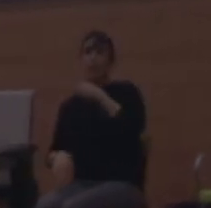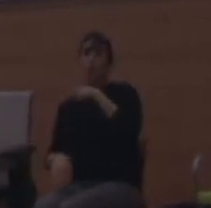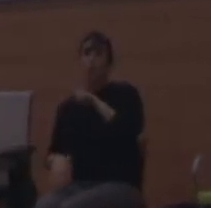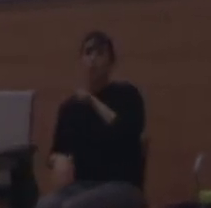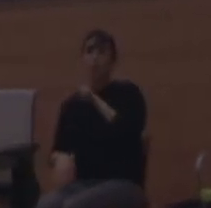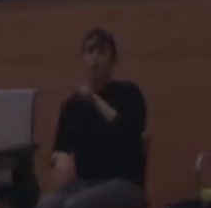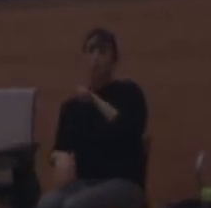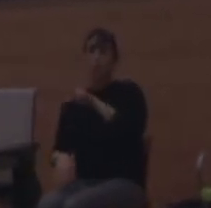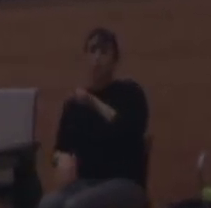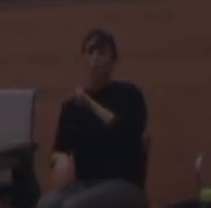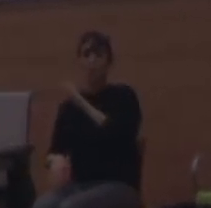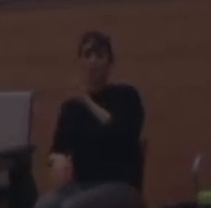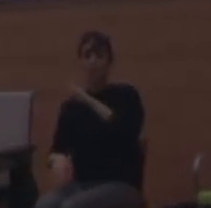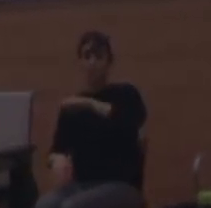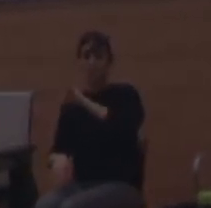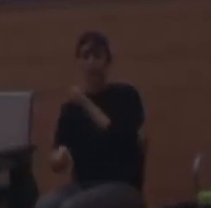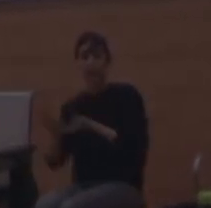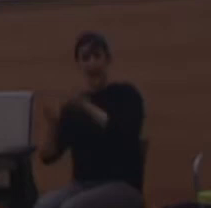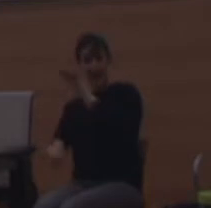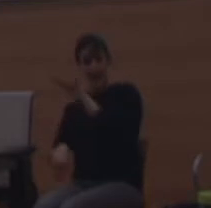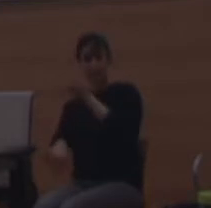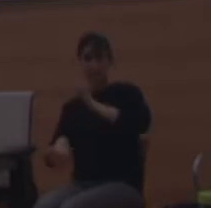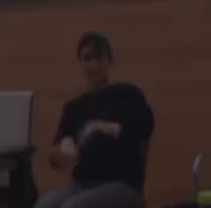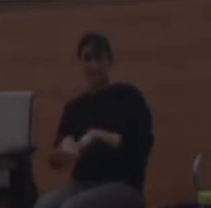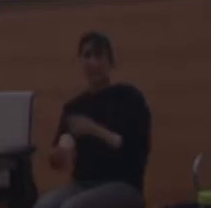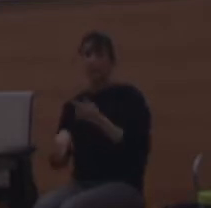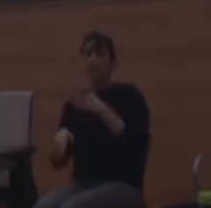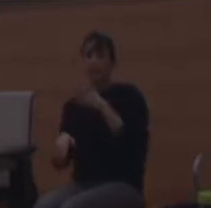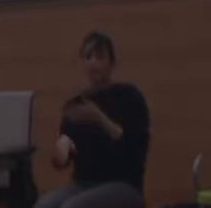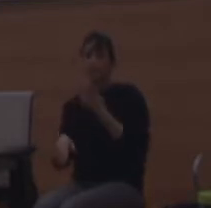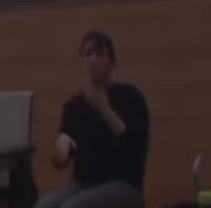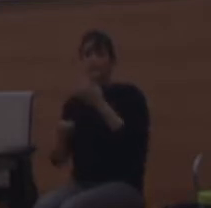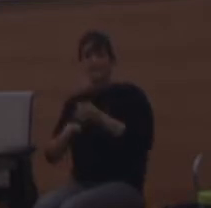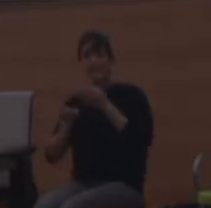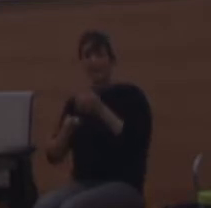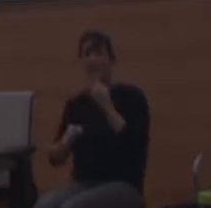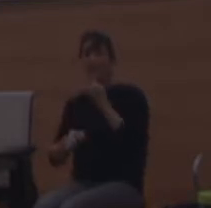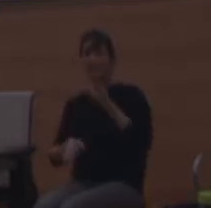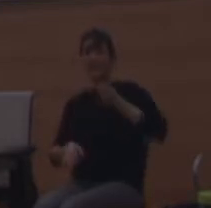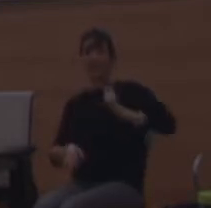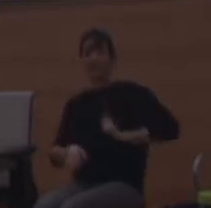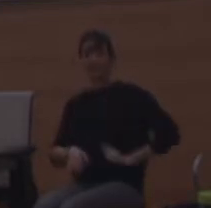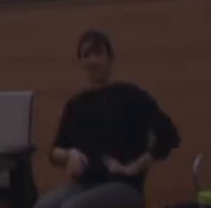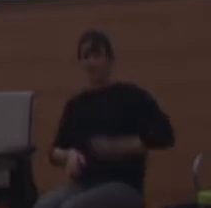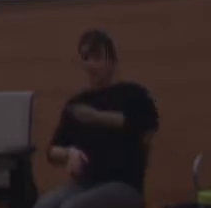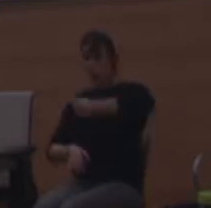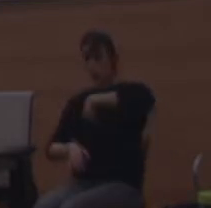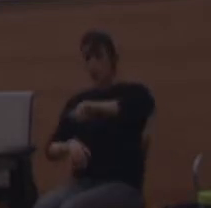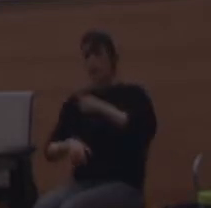valores más altos. Por otro lado, sobre eso siempre hay que decir que los profesionales ante el mal